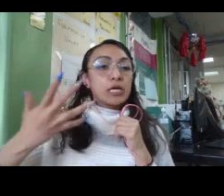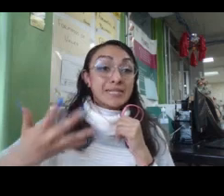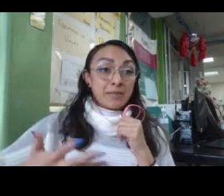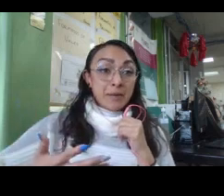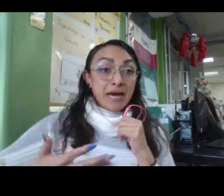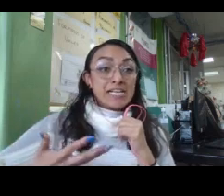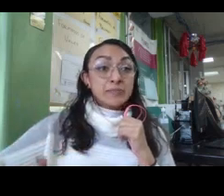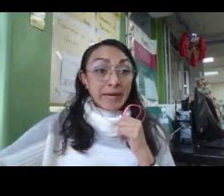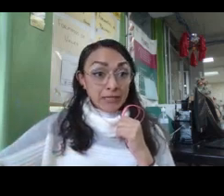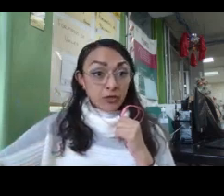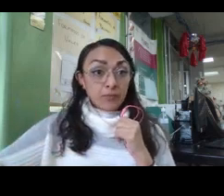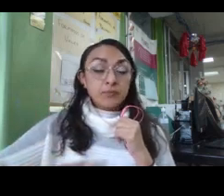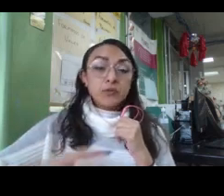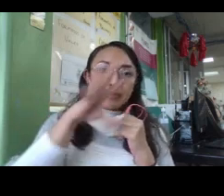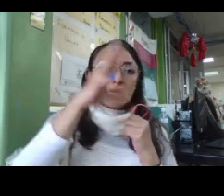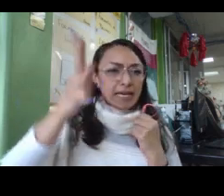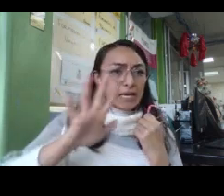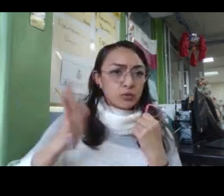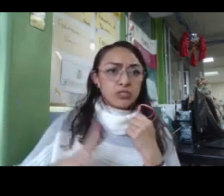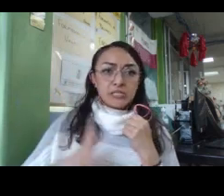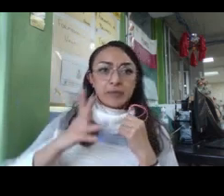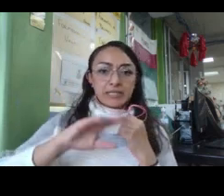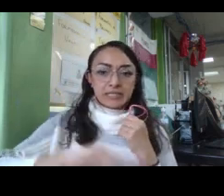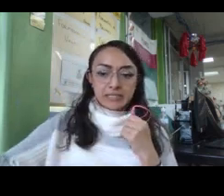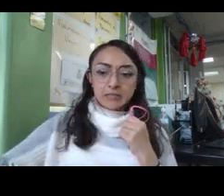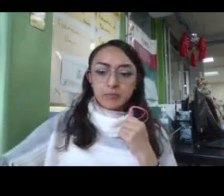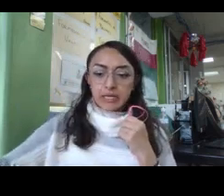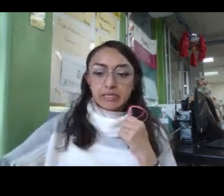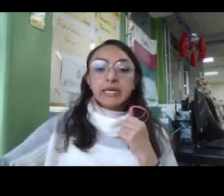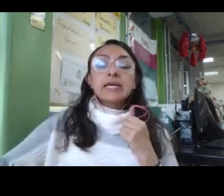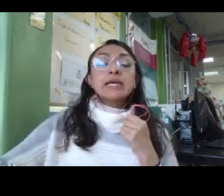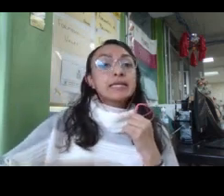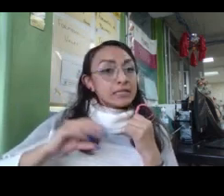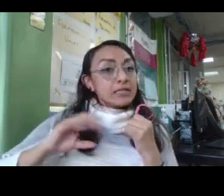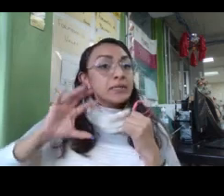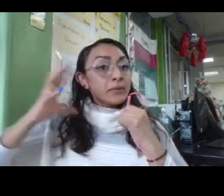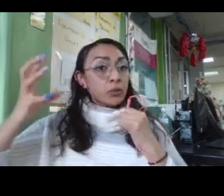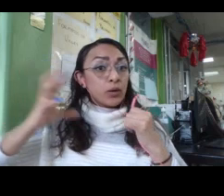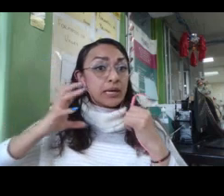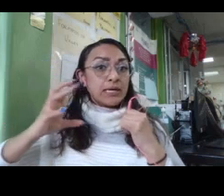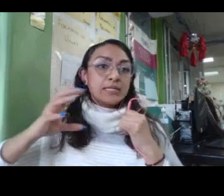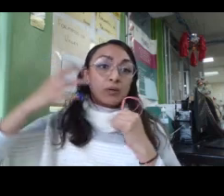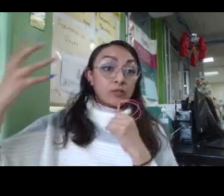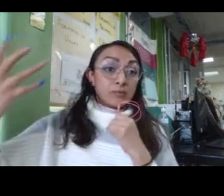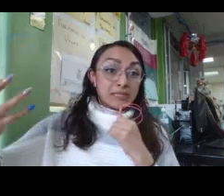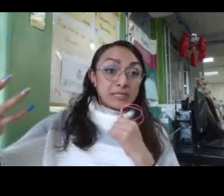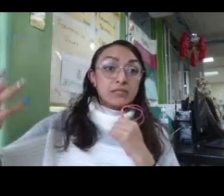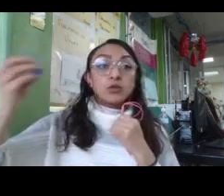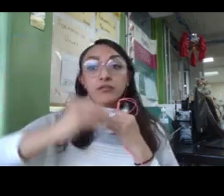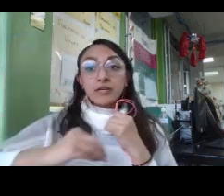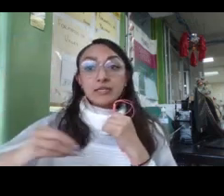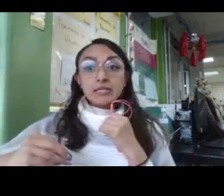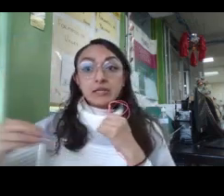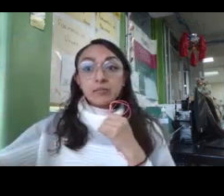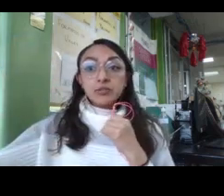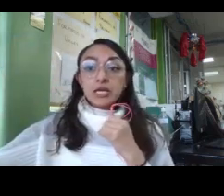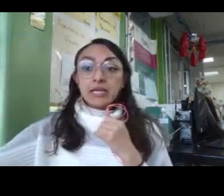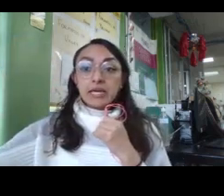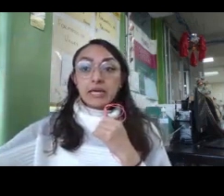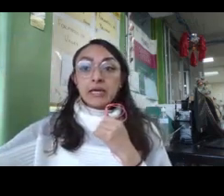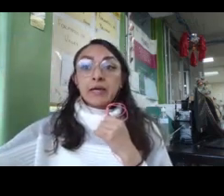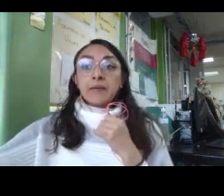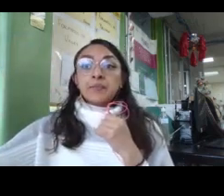hacer algo que se llamaba Esperanto. Todavía hay algunos esperantistas por ahí que trataban de vincular las lenguas romances con diferentes